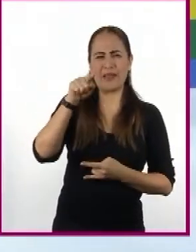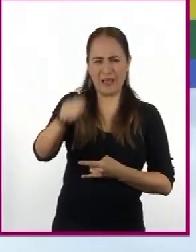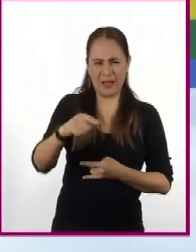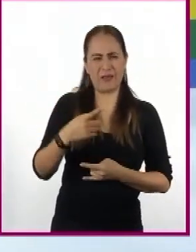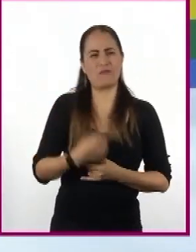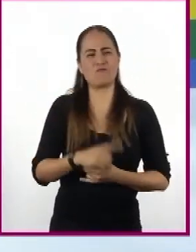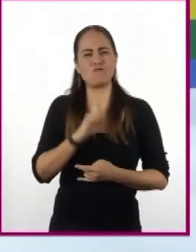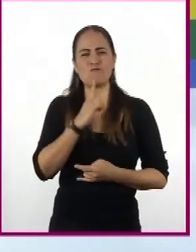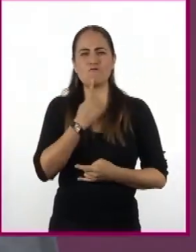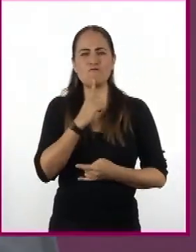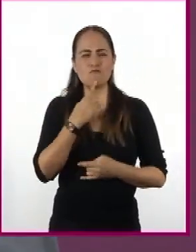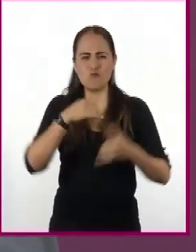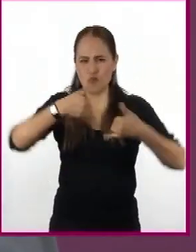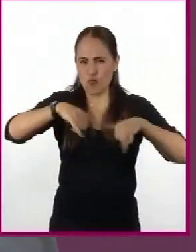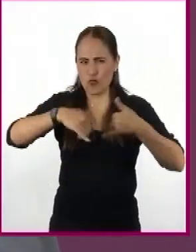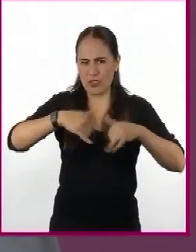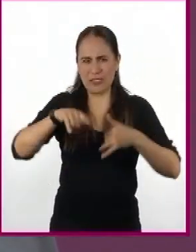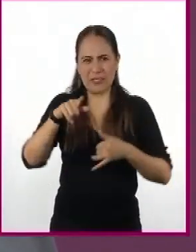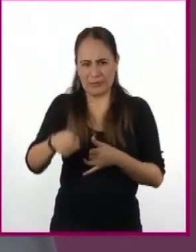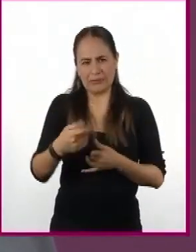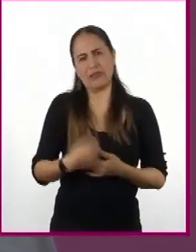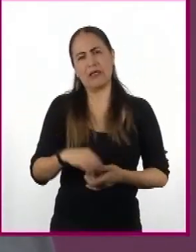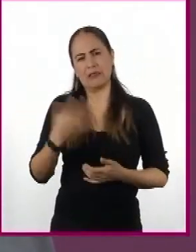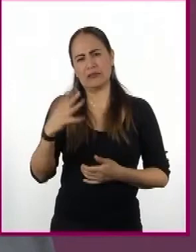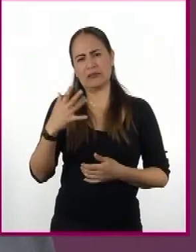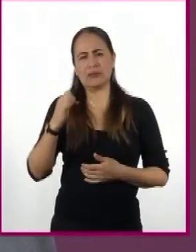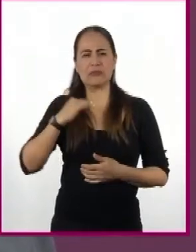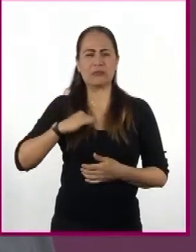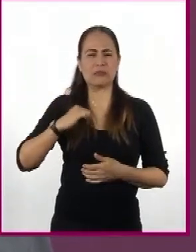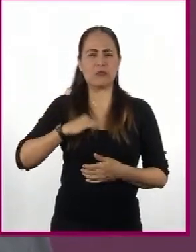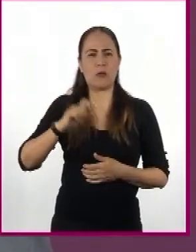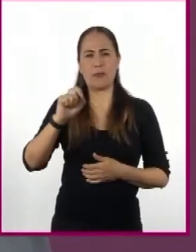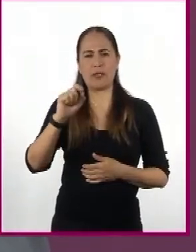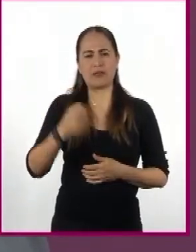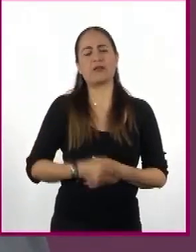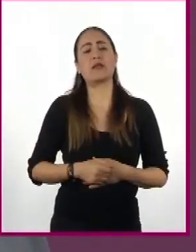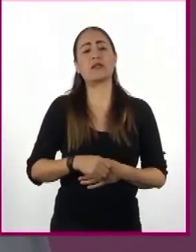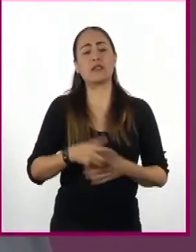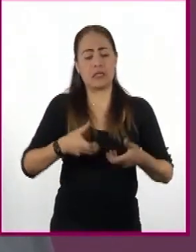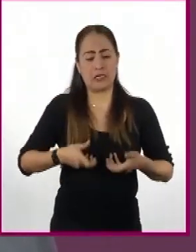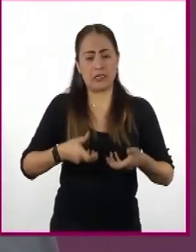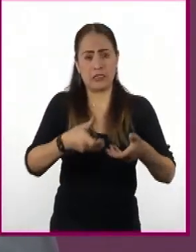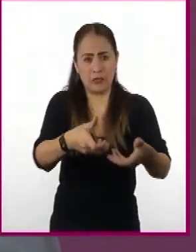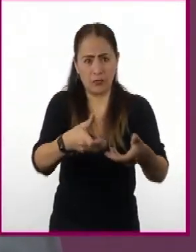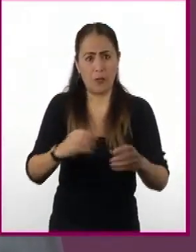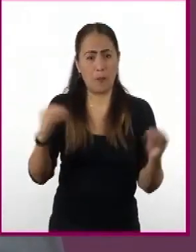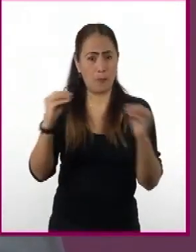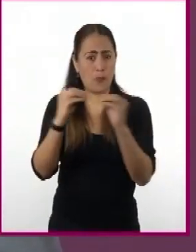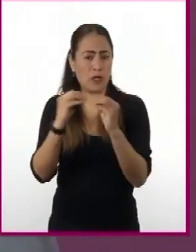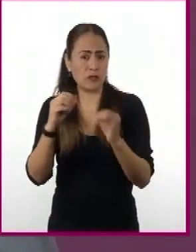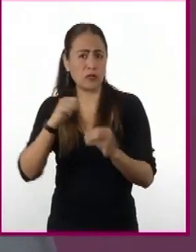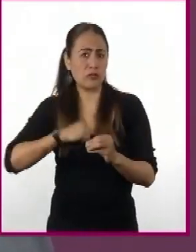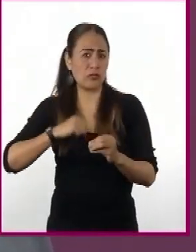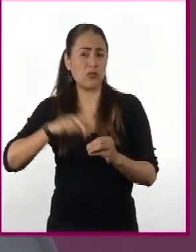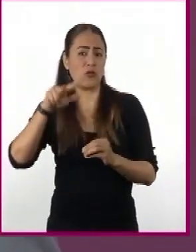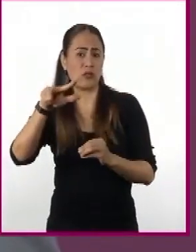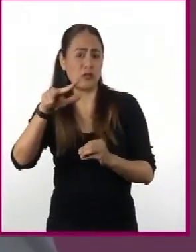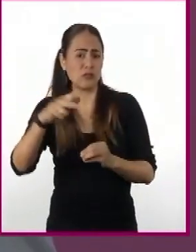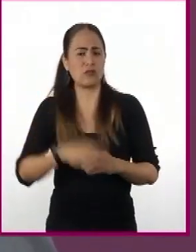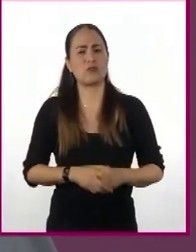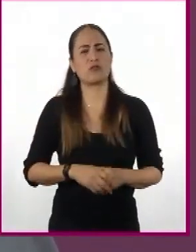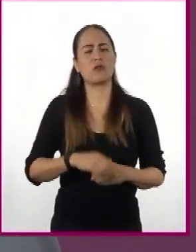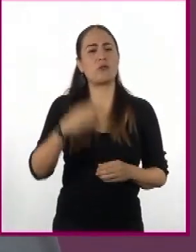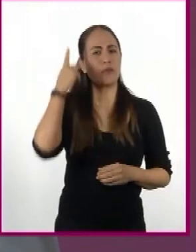década de los 50. El Callejón del Beso del 18, en plena época de la colonia, y la Princesa Donají es del